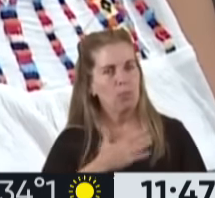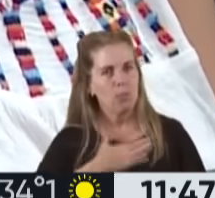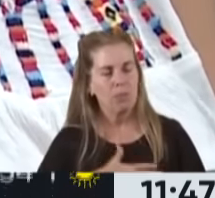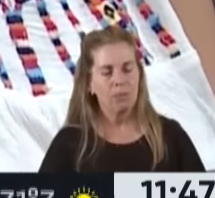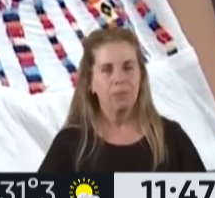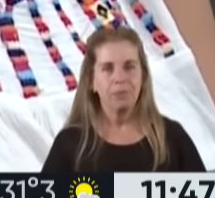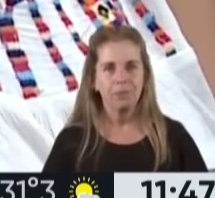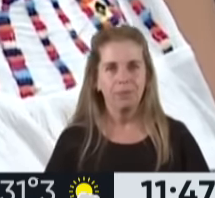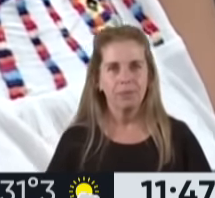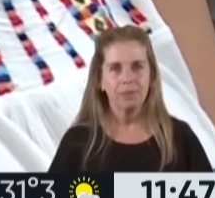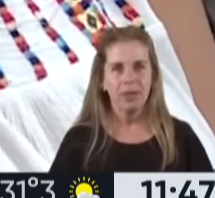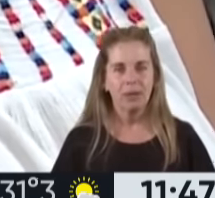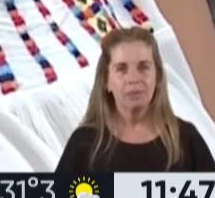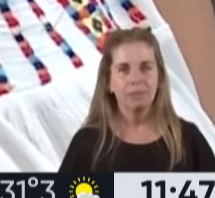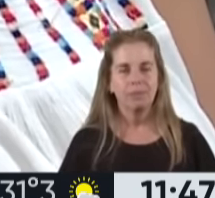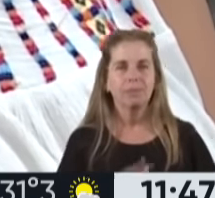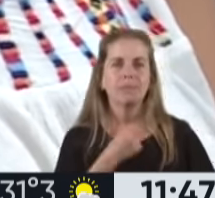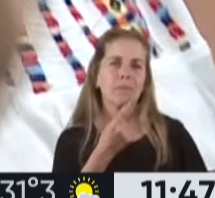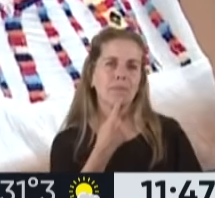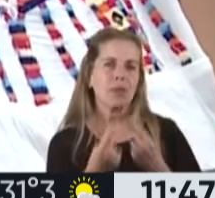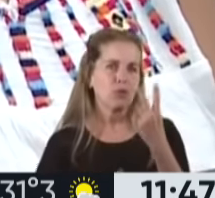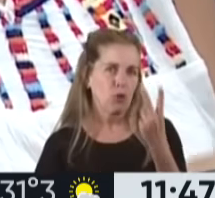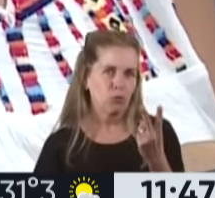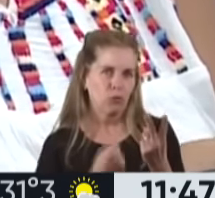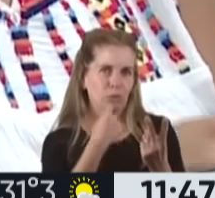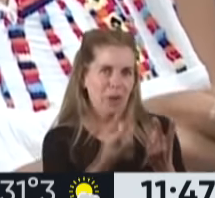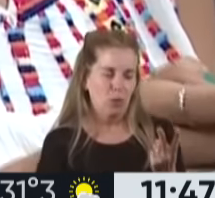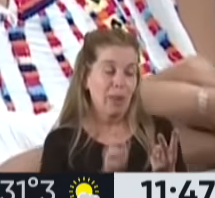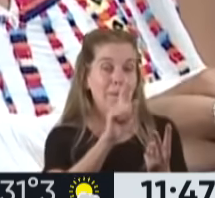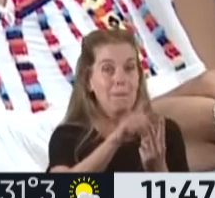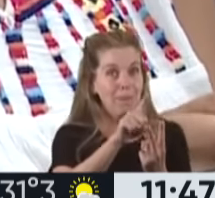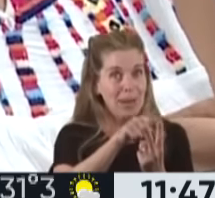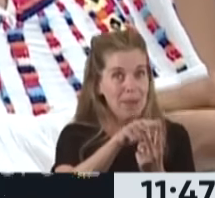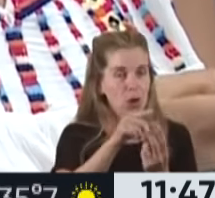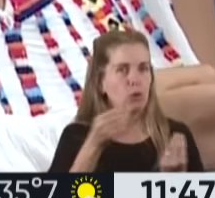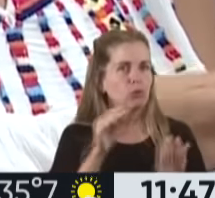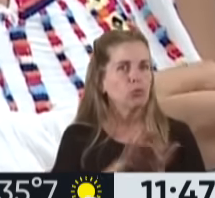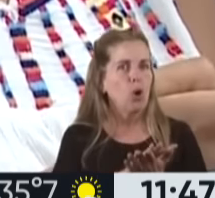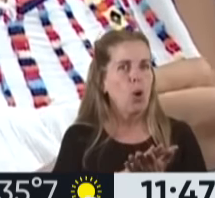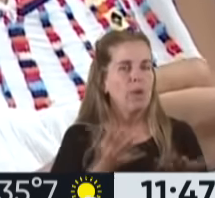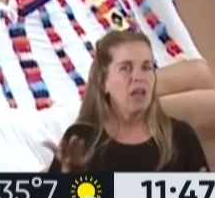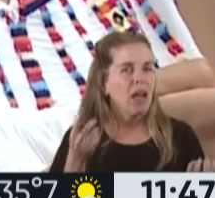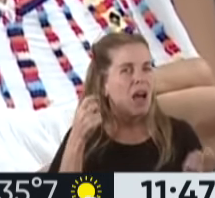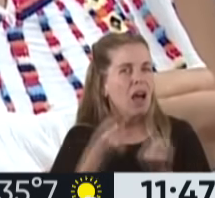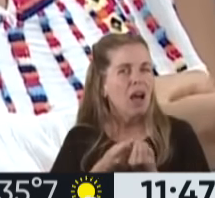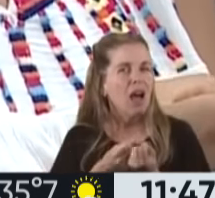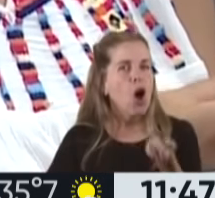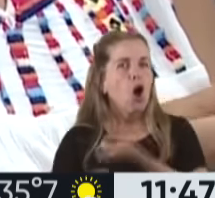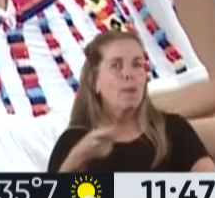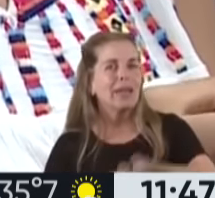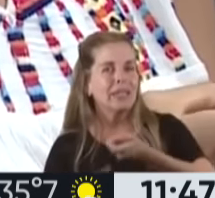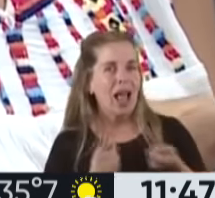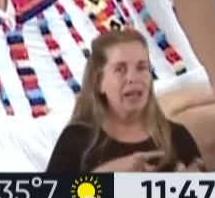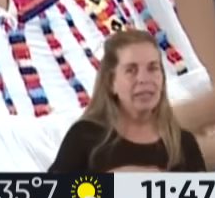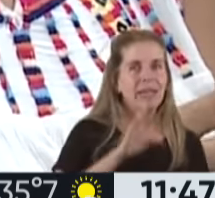juro. Quería hacerle 2 consultas. En primer lugar, al respecto del acuerdo comercial con Estados Unidos.